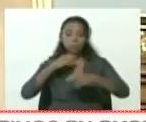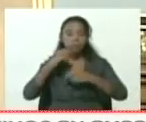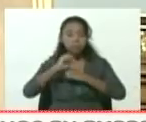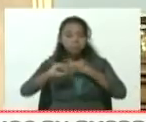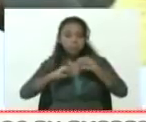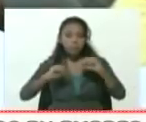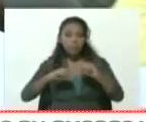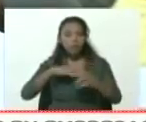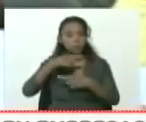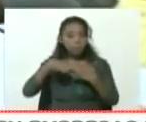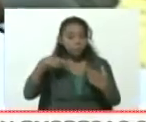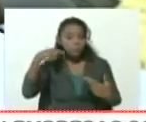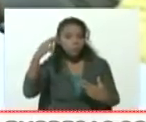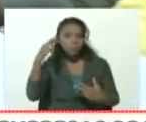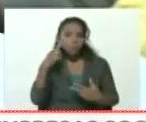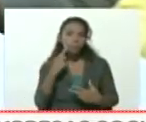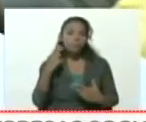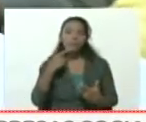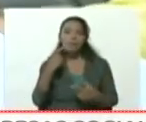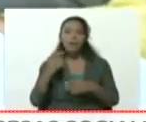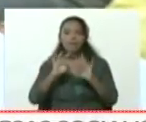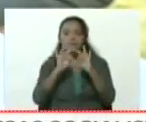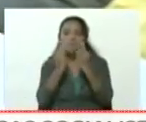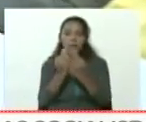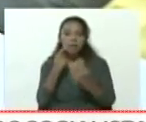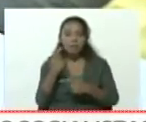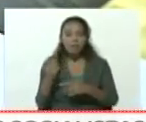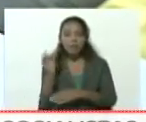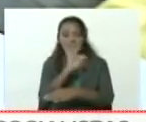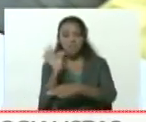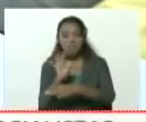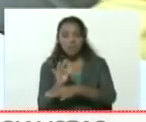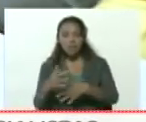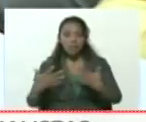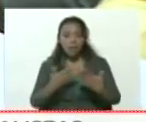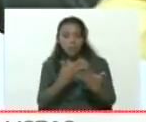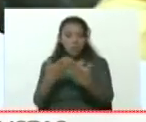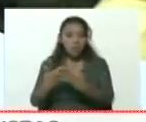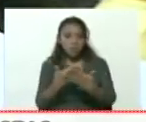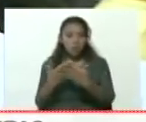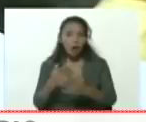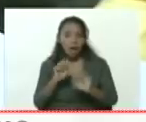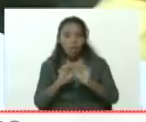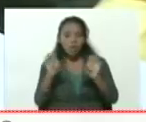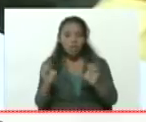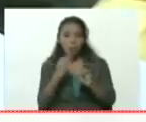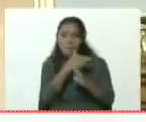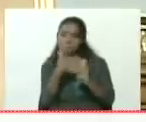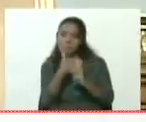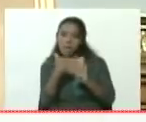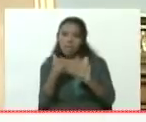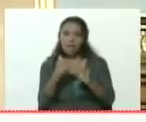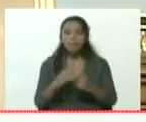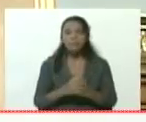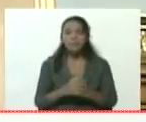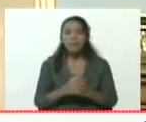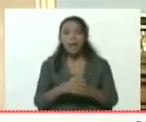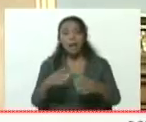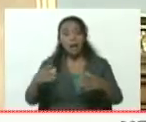través de la organización de los estudiantes, la Federación Venezolana de Estudiantes de Educación Media, la Federación Venezolana de Estudiantes